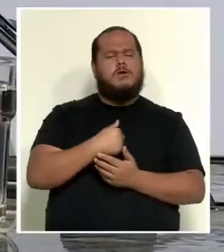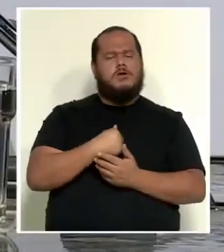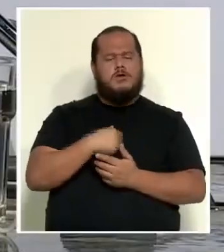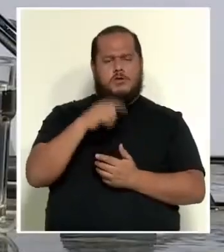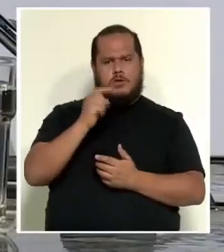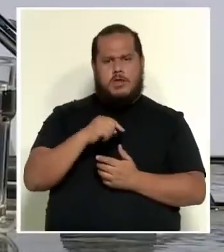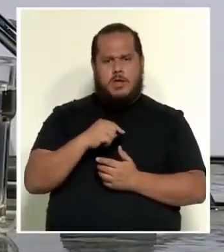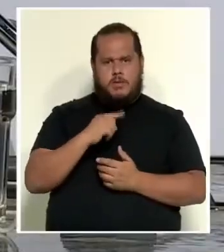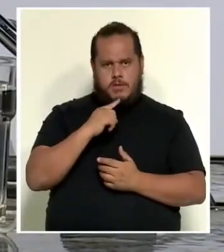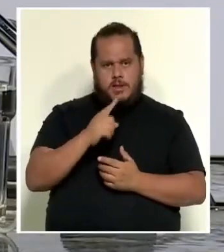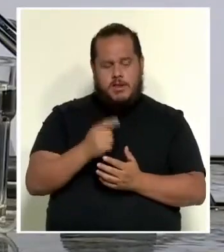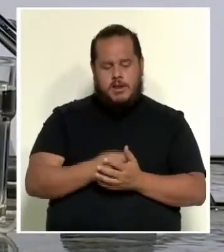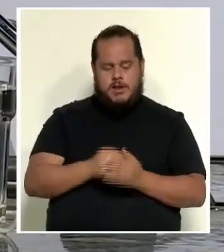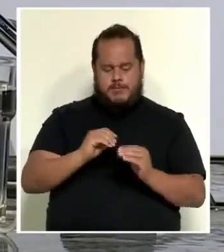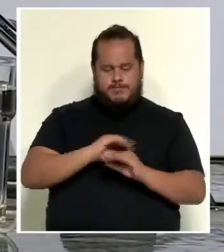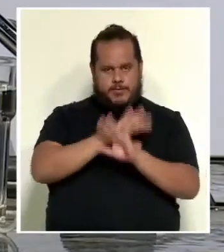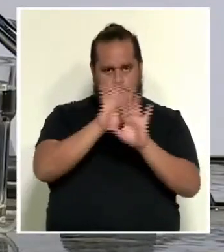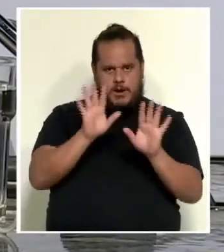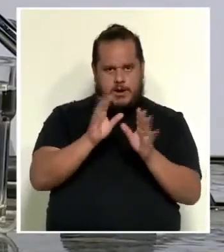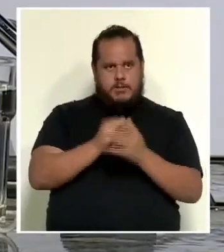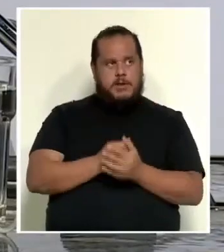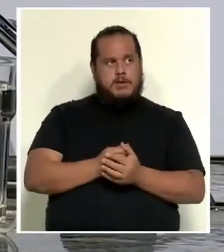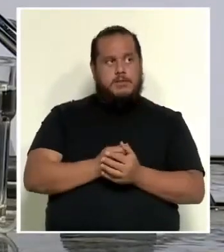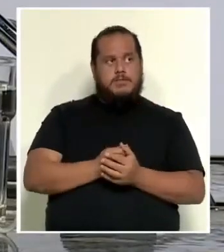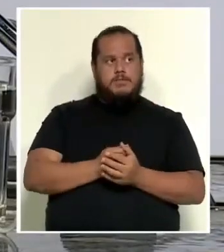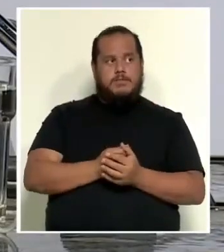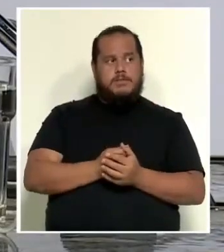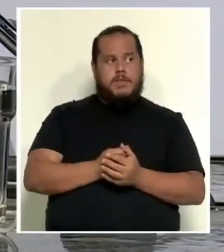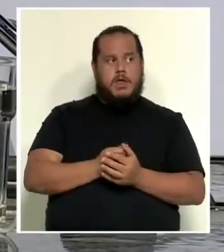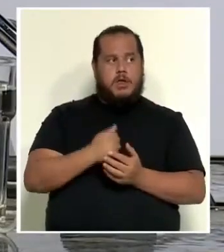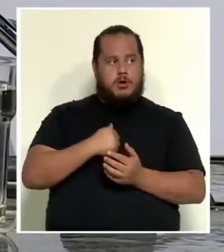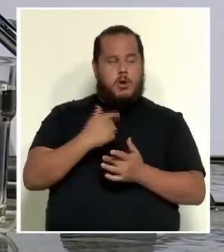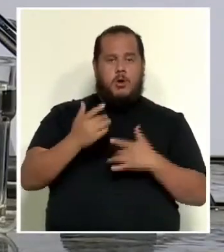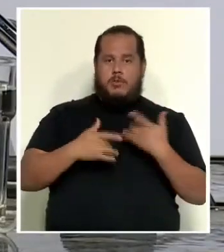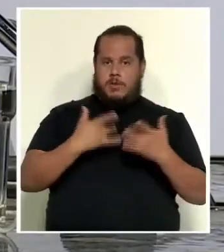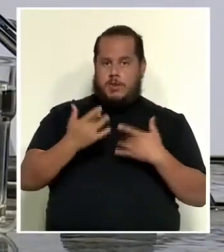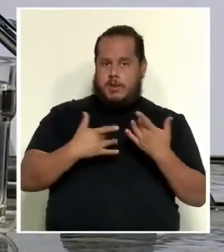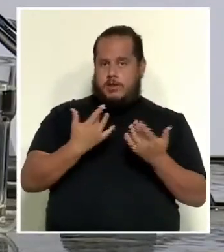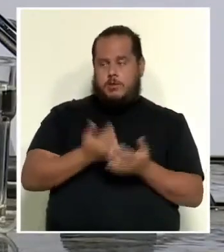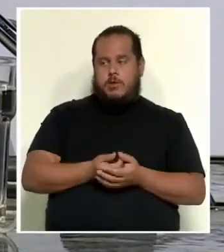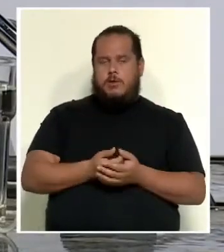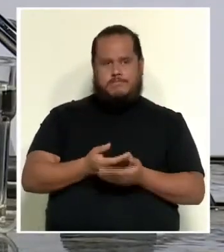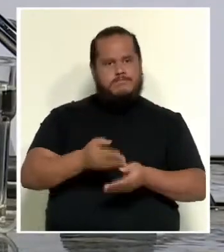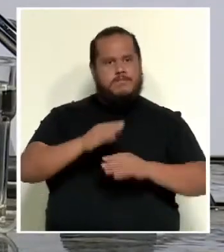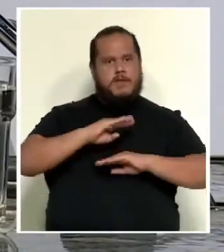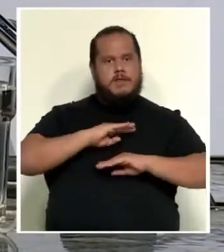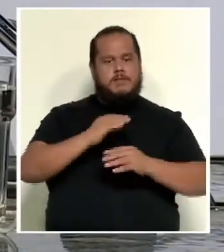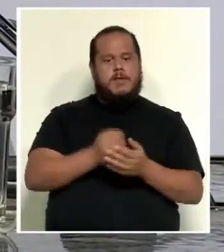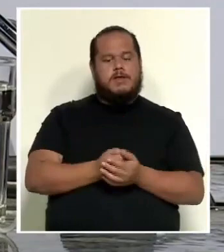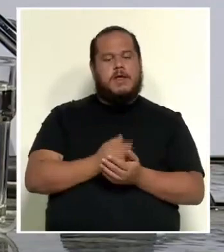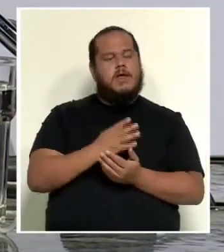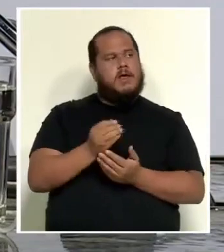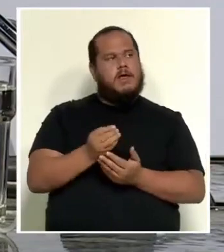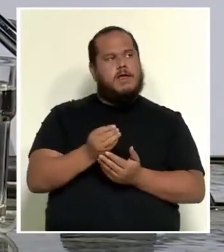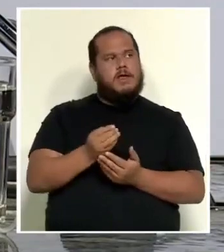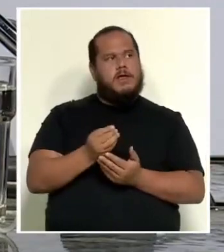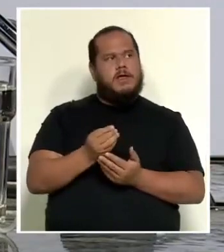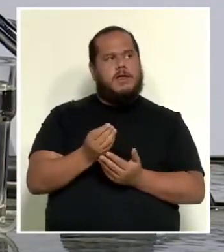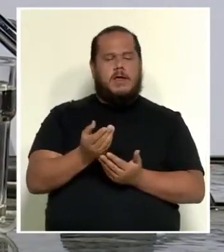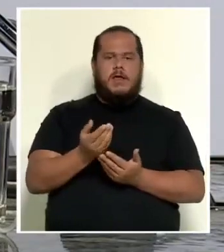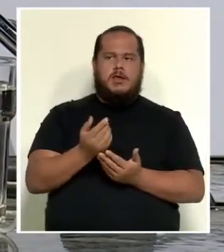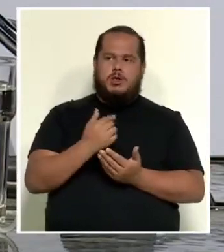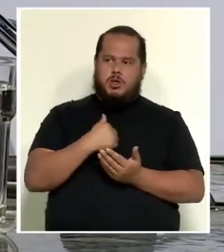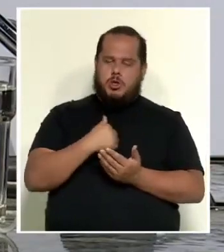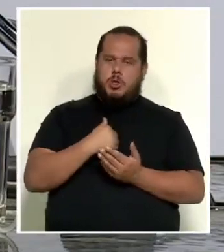debo decir que, por supuesto, me siento satisfecha y me